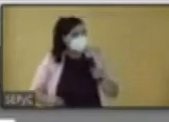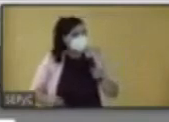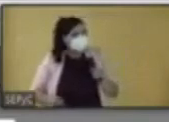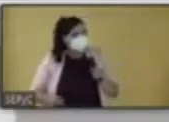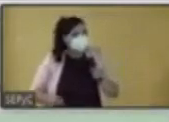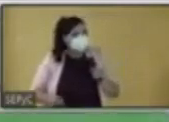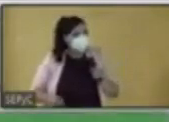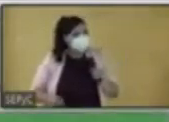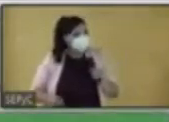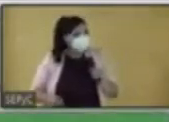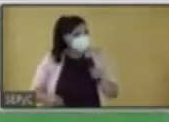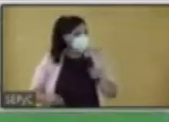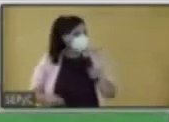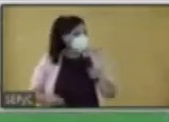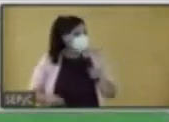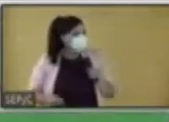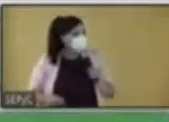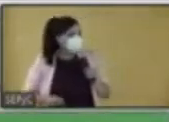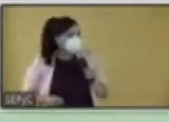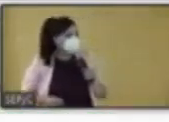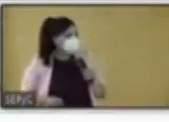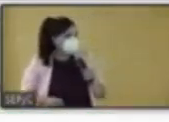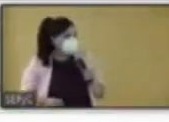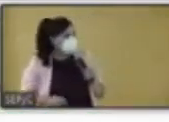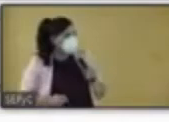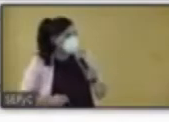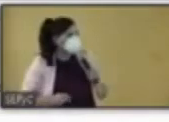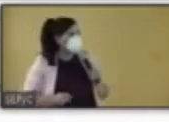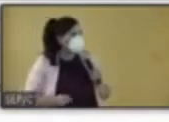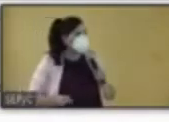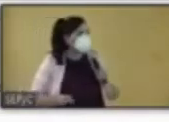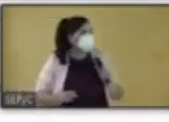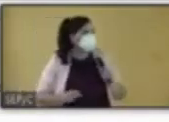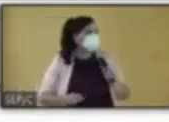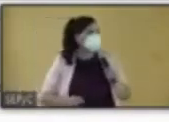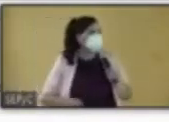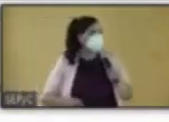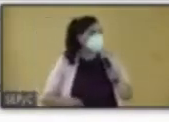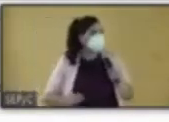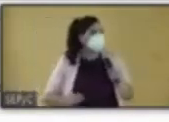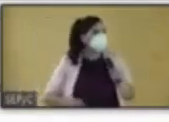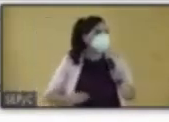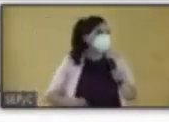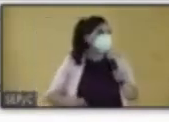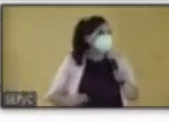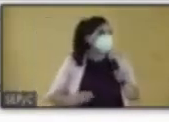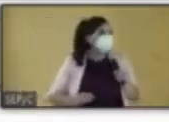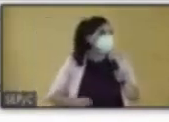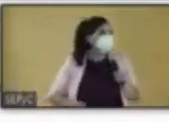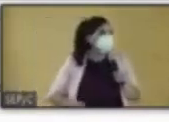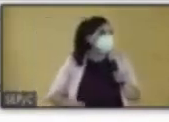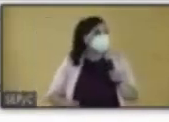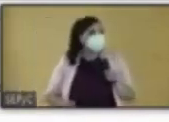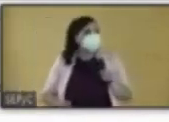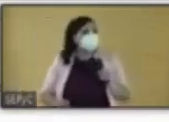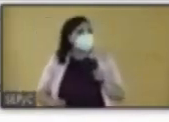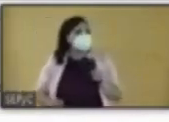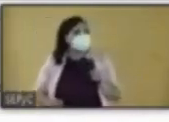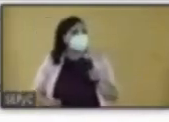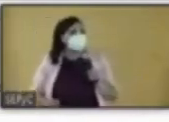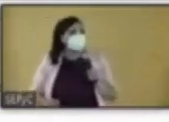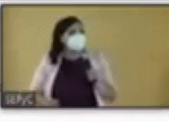Agregamos, aceptamos el llenado de la información. ¿Qué sucede si me equivoqué y aquí inserté un registro que no era el correcto? Nada